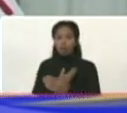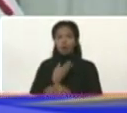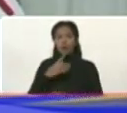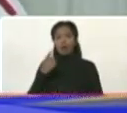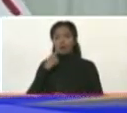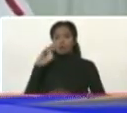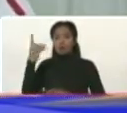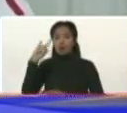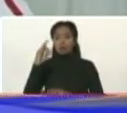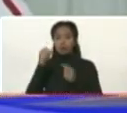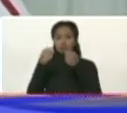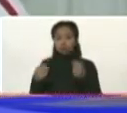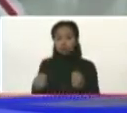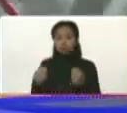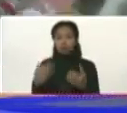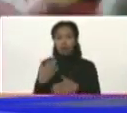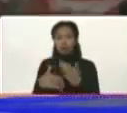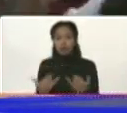está paralizada.